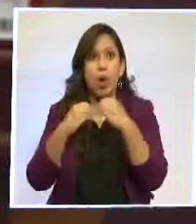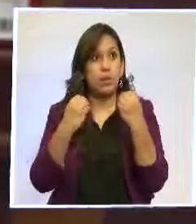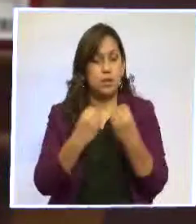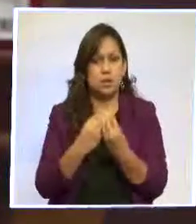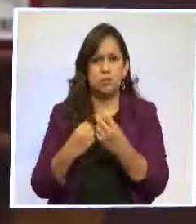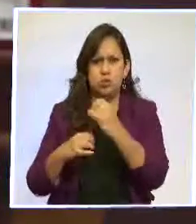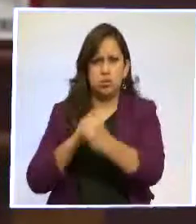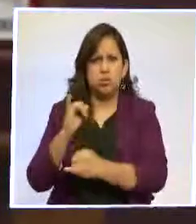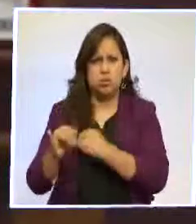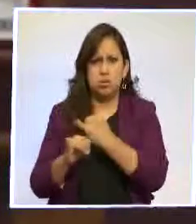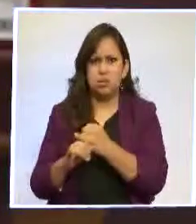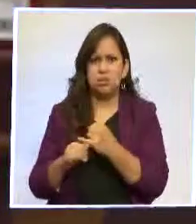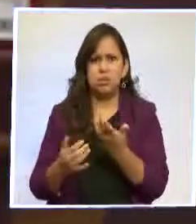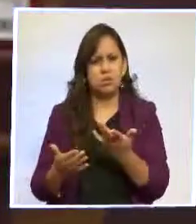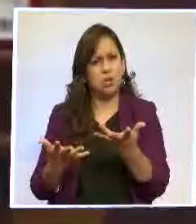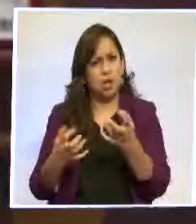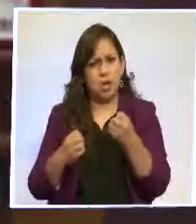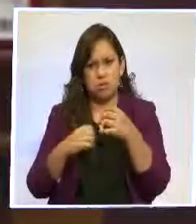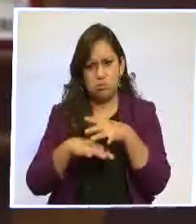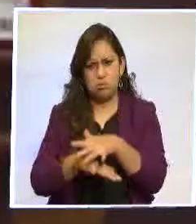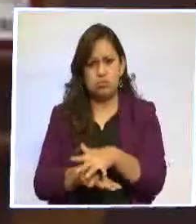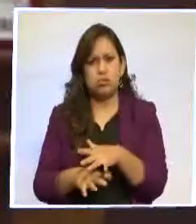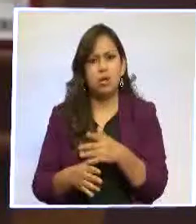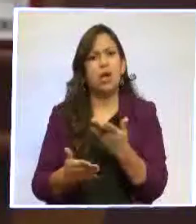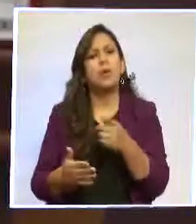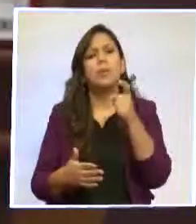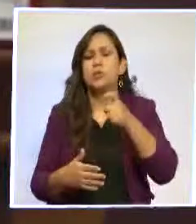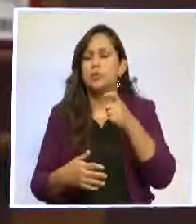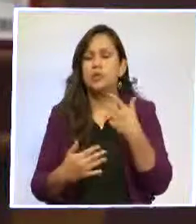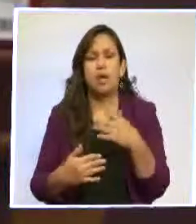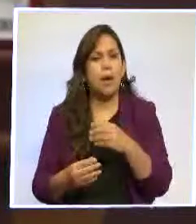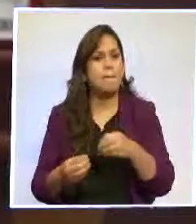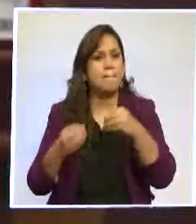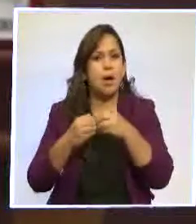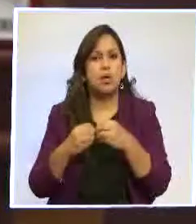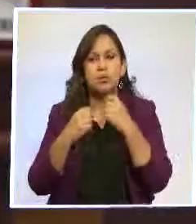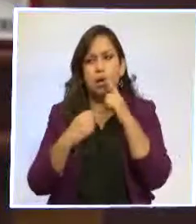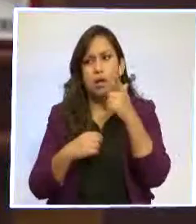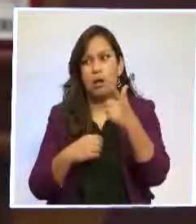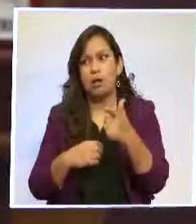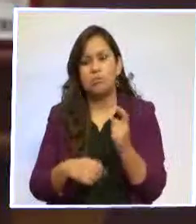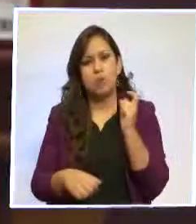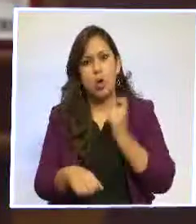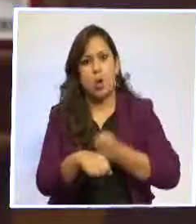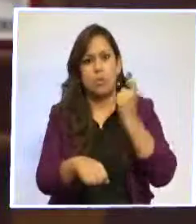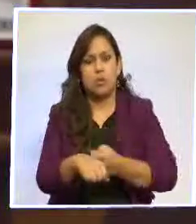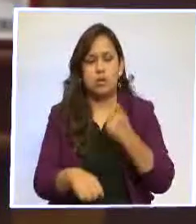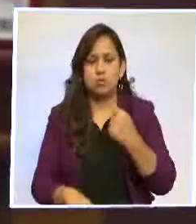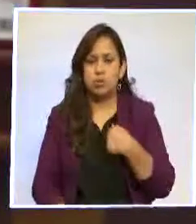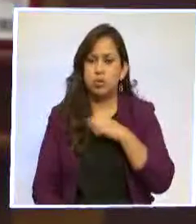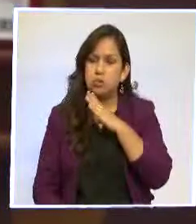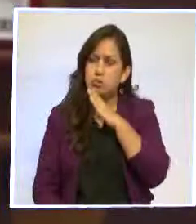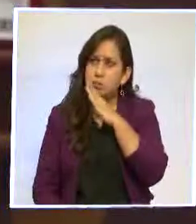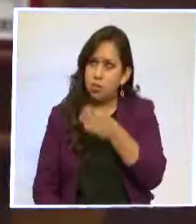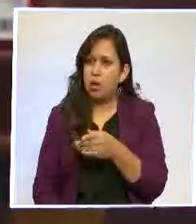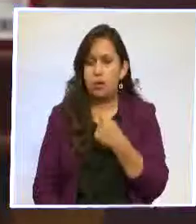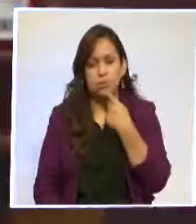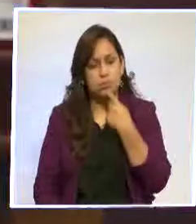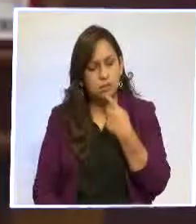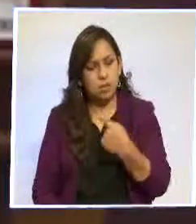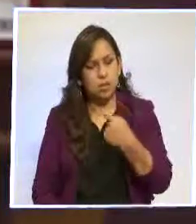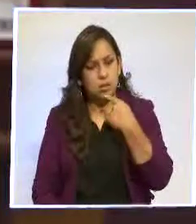sino también por el desarrollo y los aspectos concretos del bienestar de nuestros pueblos. Yo no me cansaré de insistir un dato que lo hemos